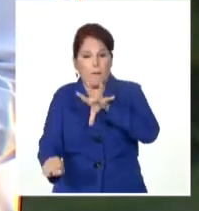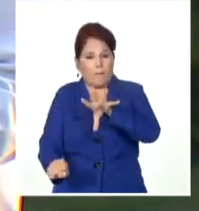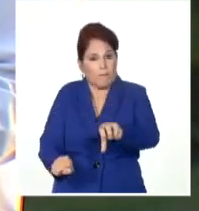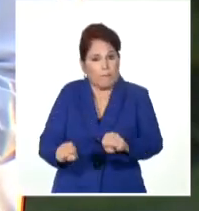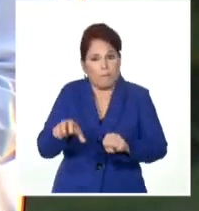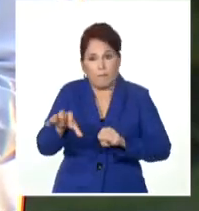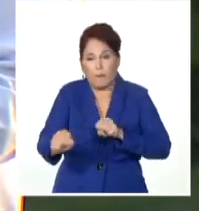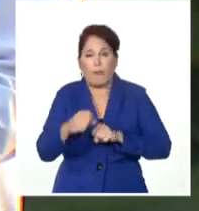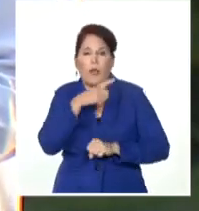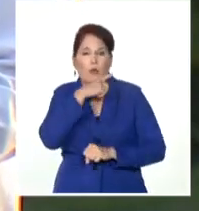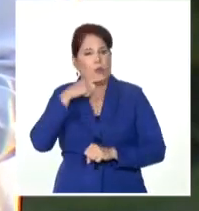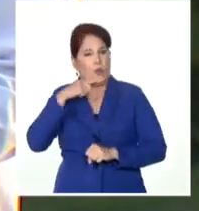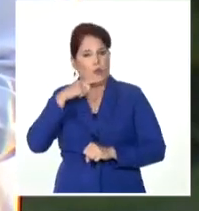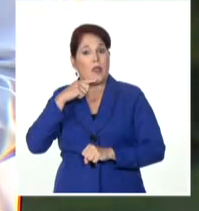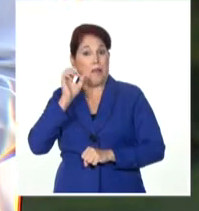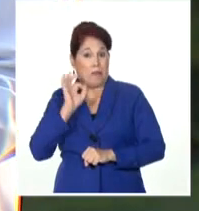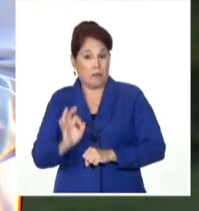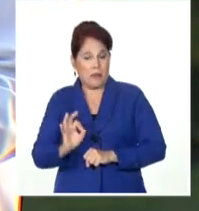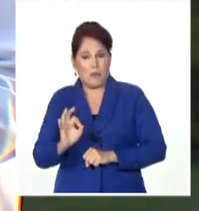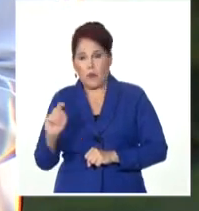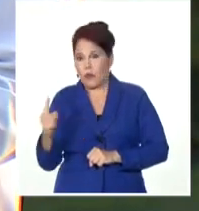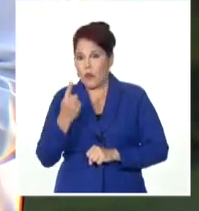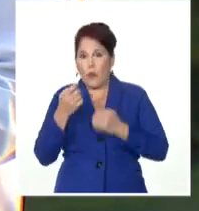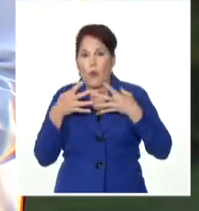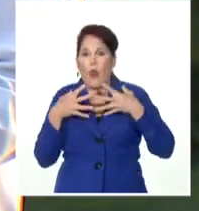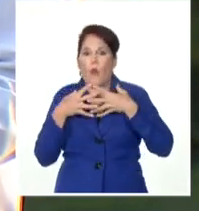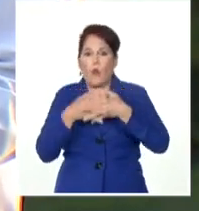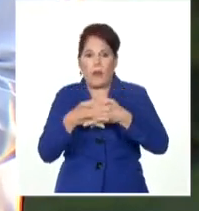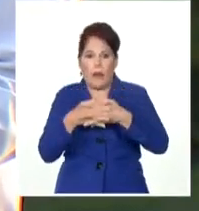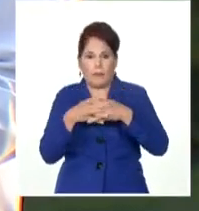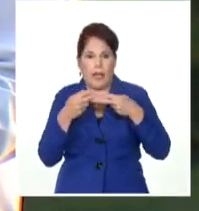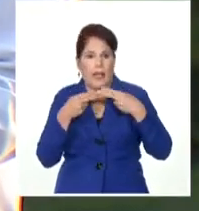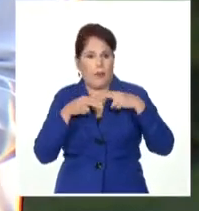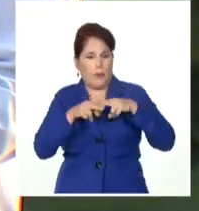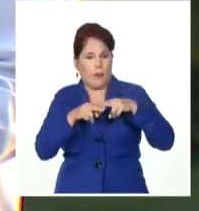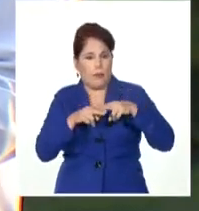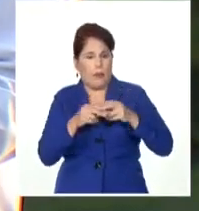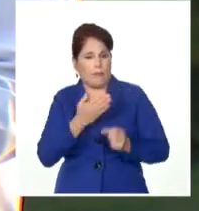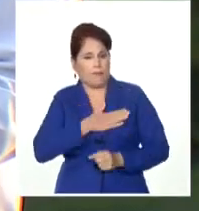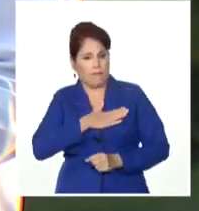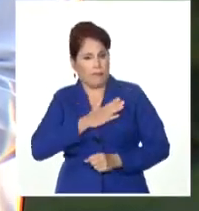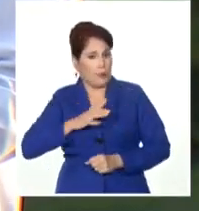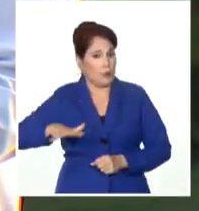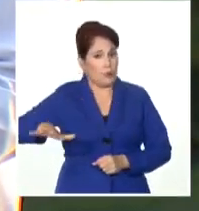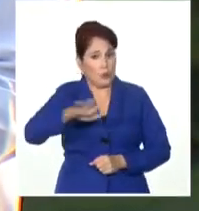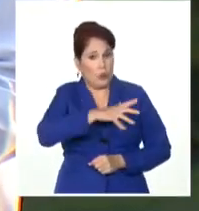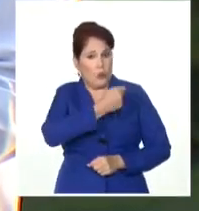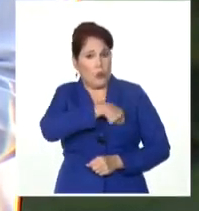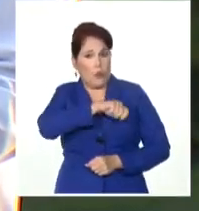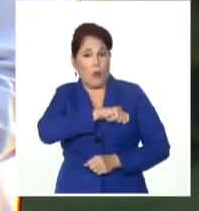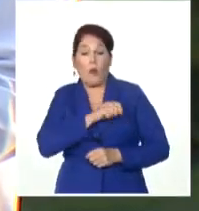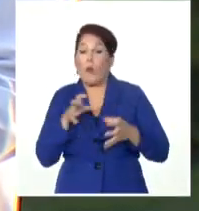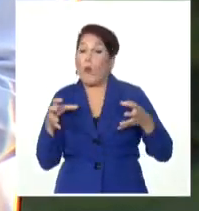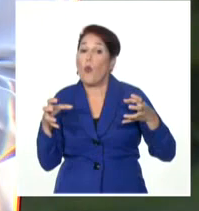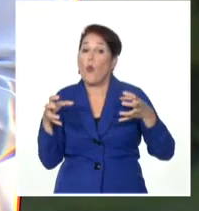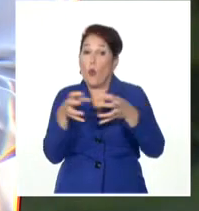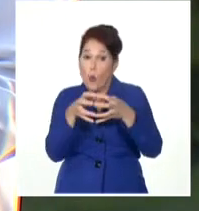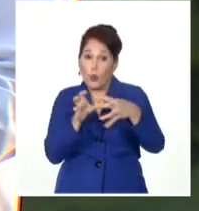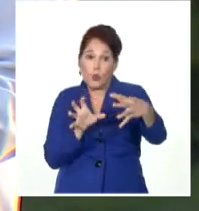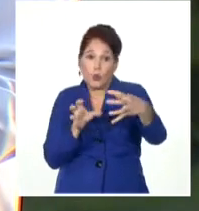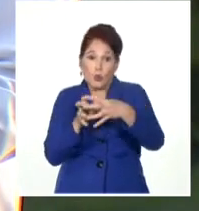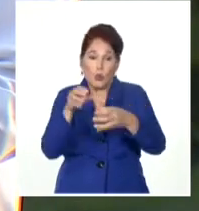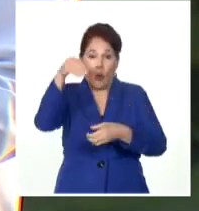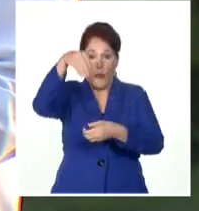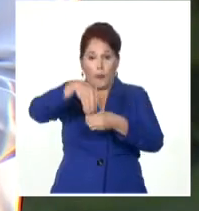gran país. Solo la unidad, el heroísmo y el patriotismo de todos los pueblos que conformaban la Unión